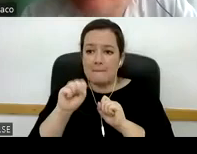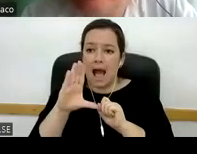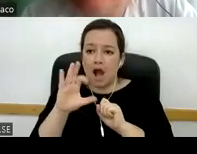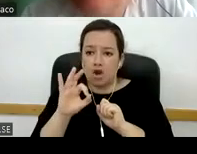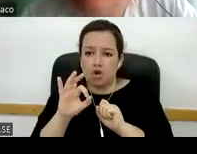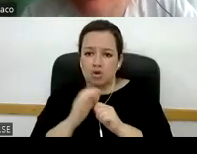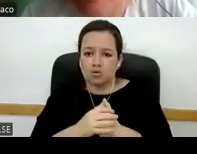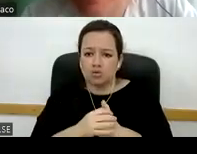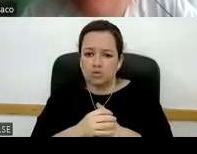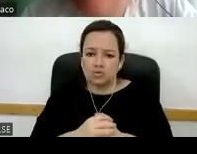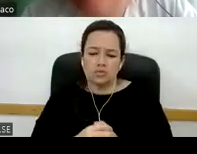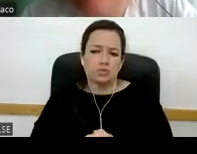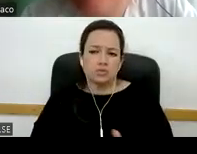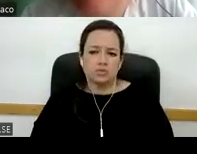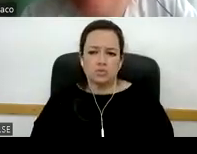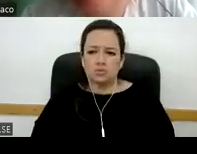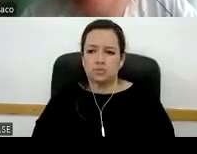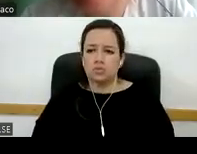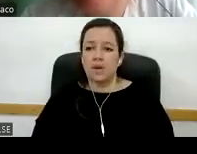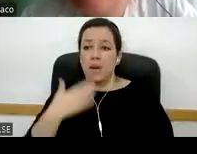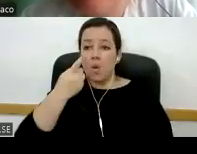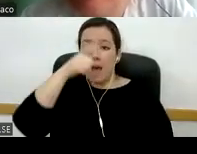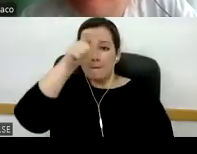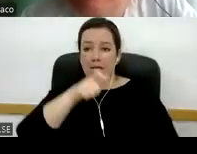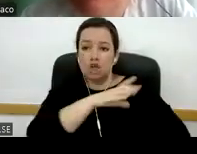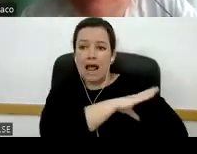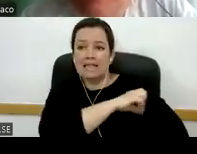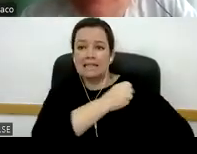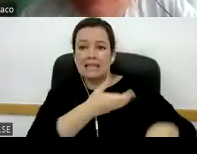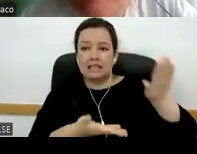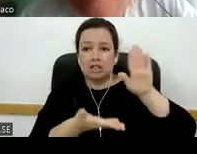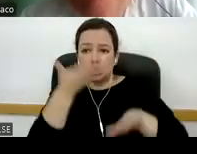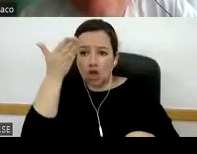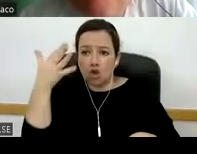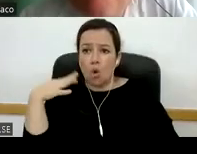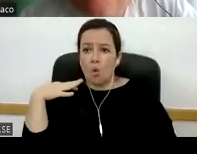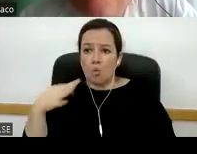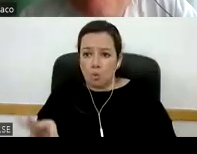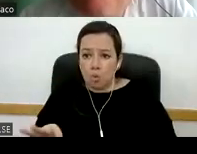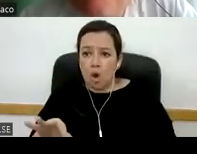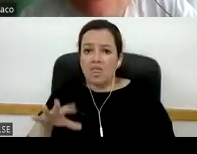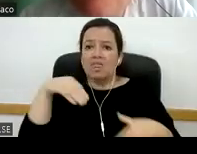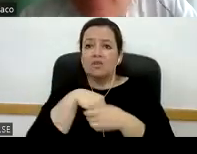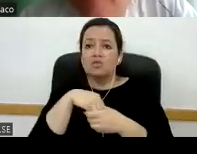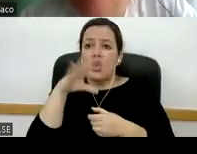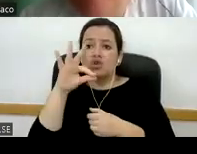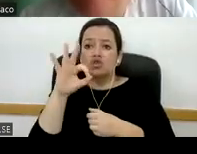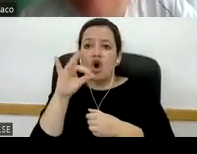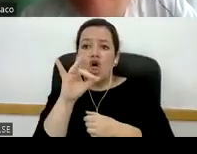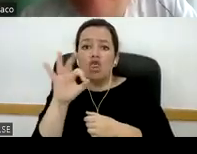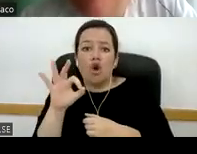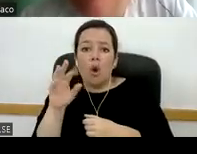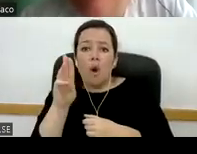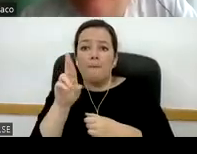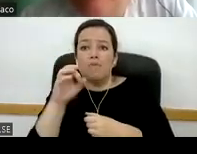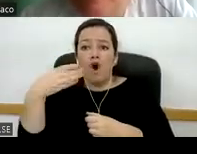A ver, un segundo, a ver que lo veo bien. ¿Un hipertenso puede tomar el Provaran sin riesgo? Lo digo porque lleva sodio, 550